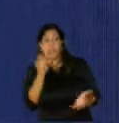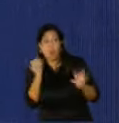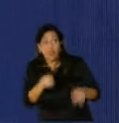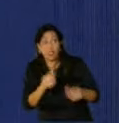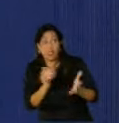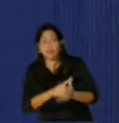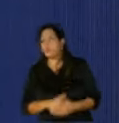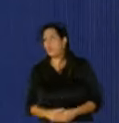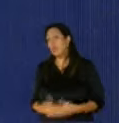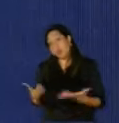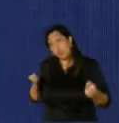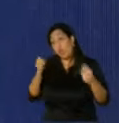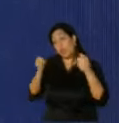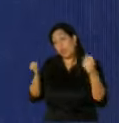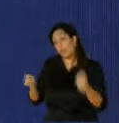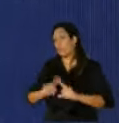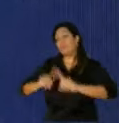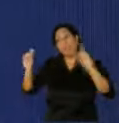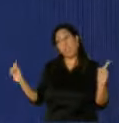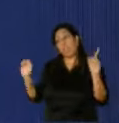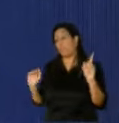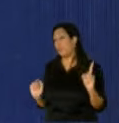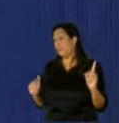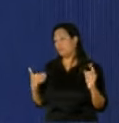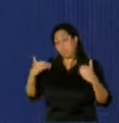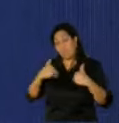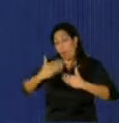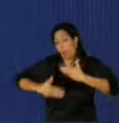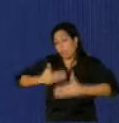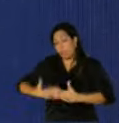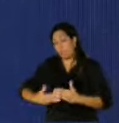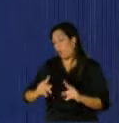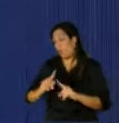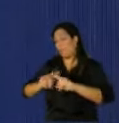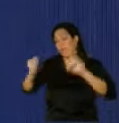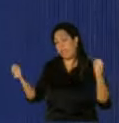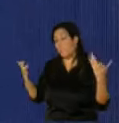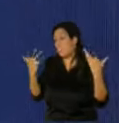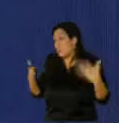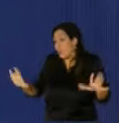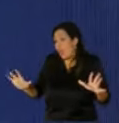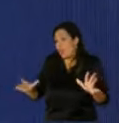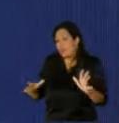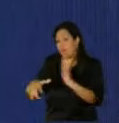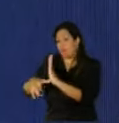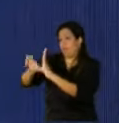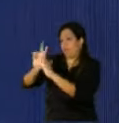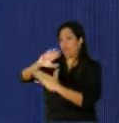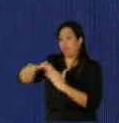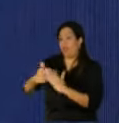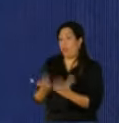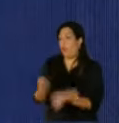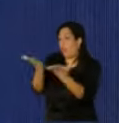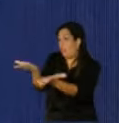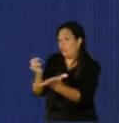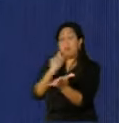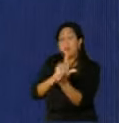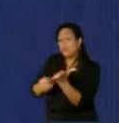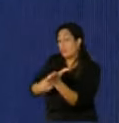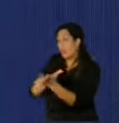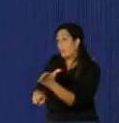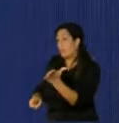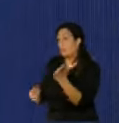Tenemos un director de esa división distinto, tenemos un proceso, hemos pedido revisión de todas estas ofertas que se hacen, el proceso